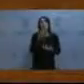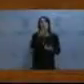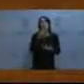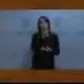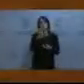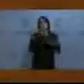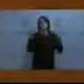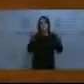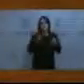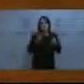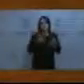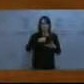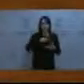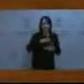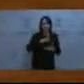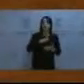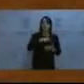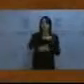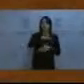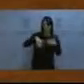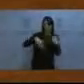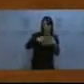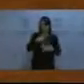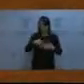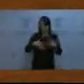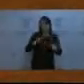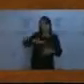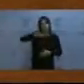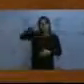enredando con mucho orgullo, además, a ver si ustedes así